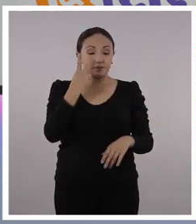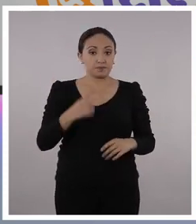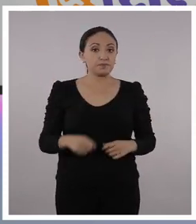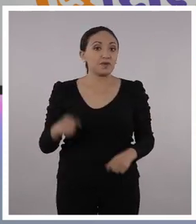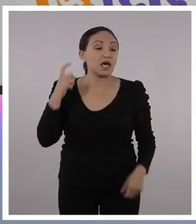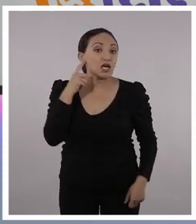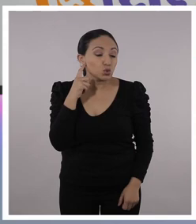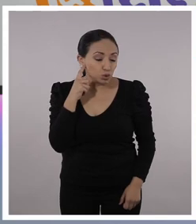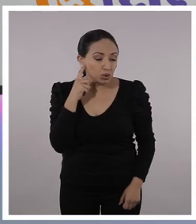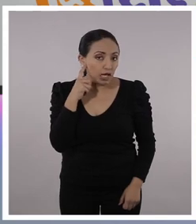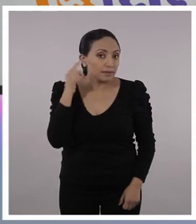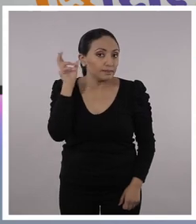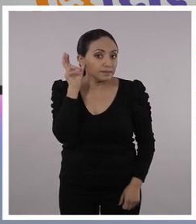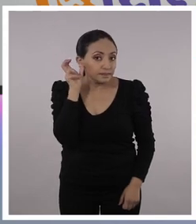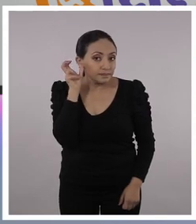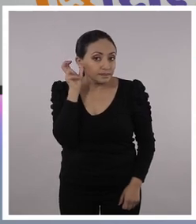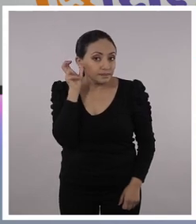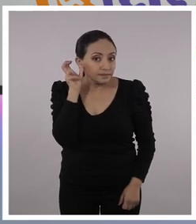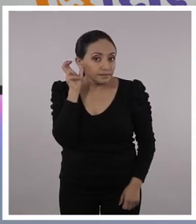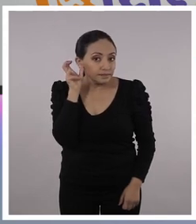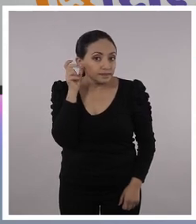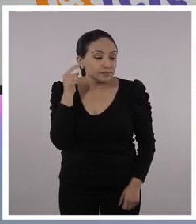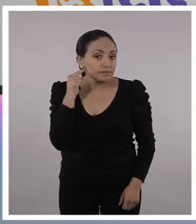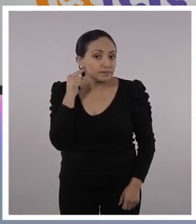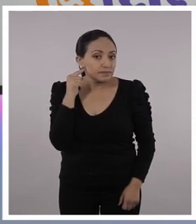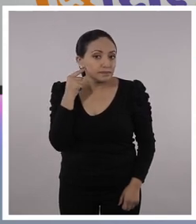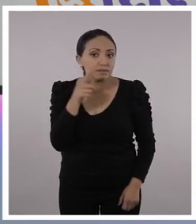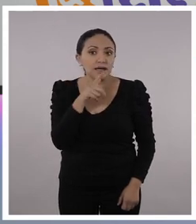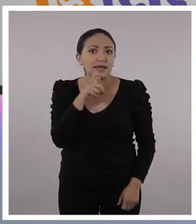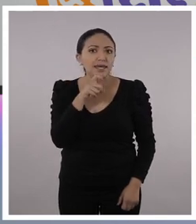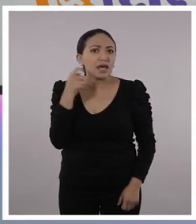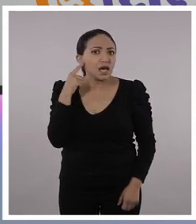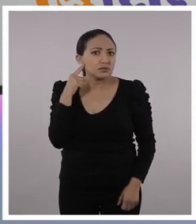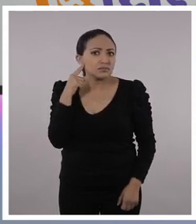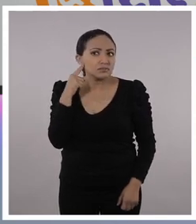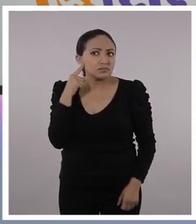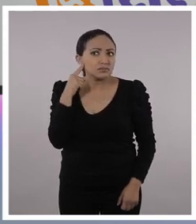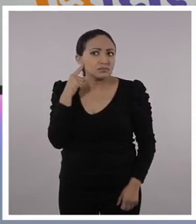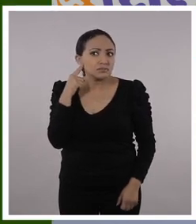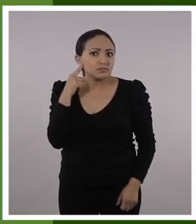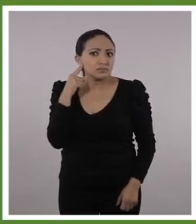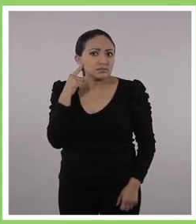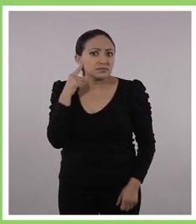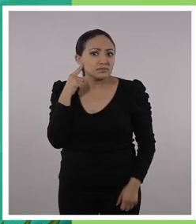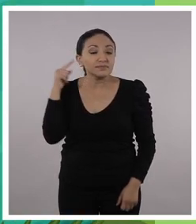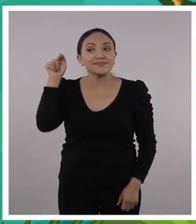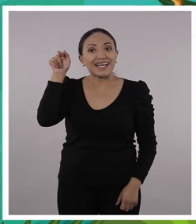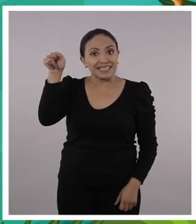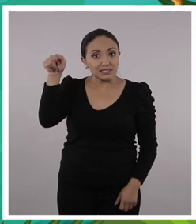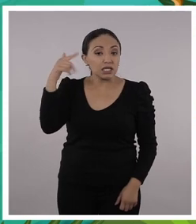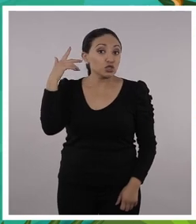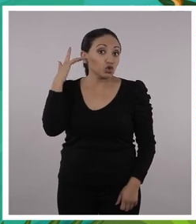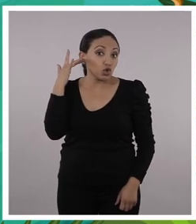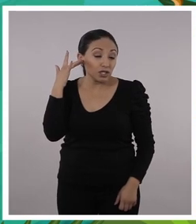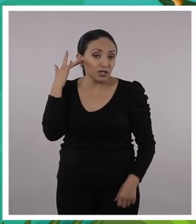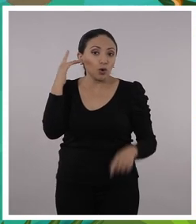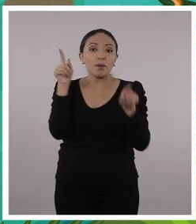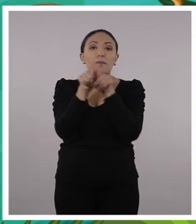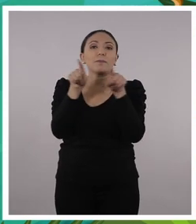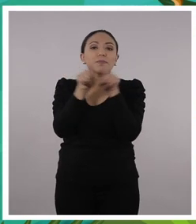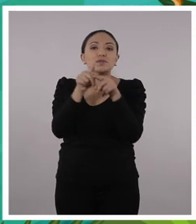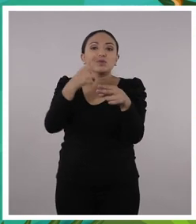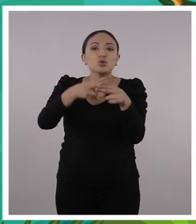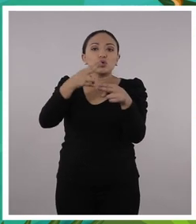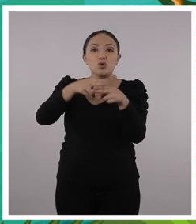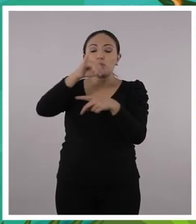empezar. Escuchen con mucha atención. ¿De quién será ese sonido? Es un jaguar.